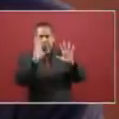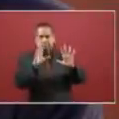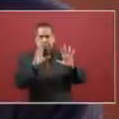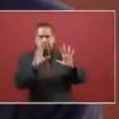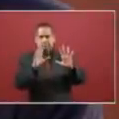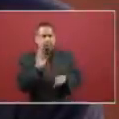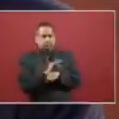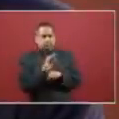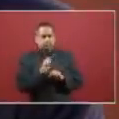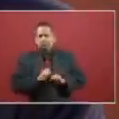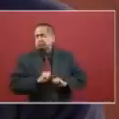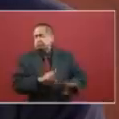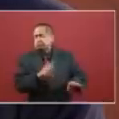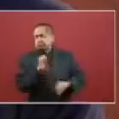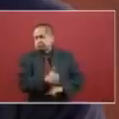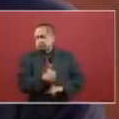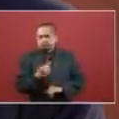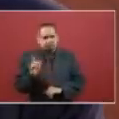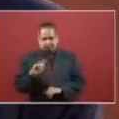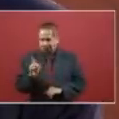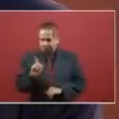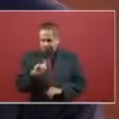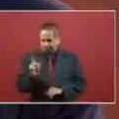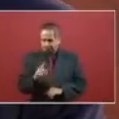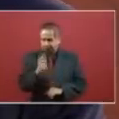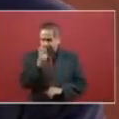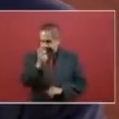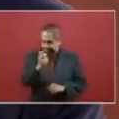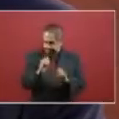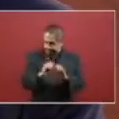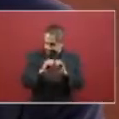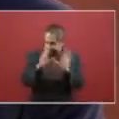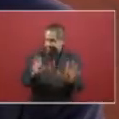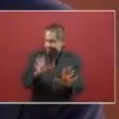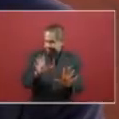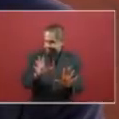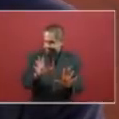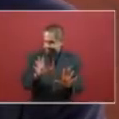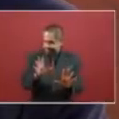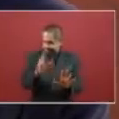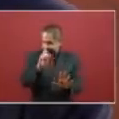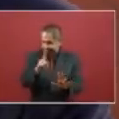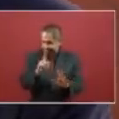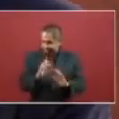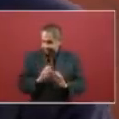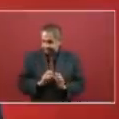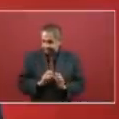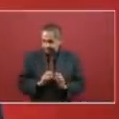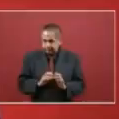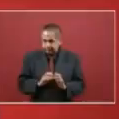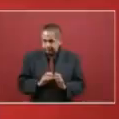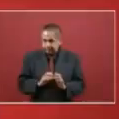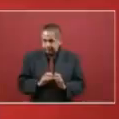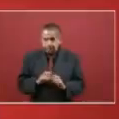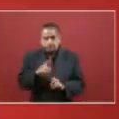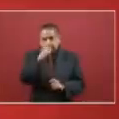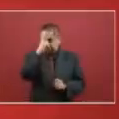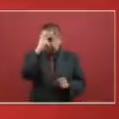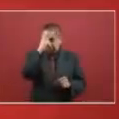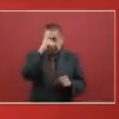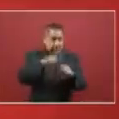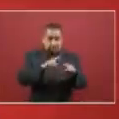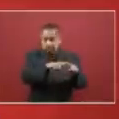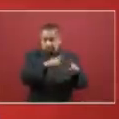protección a las mujeres que esto lo inventaron